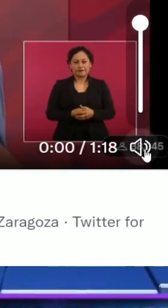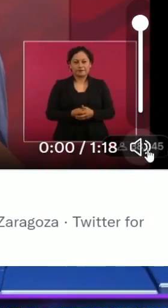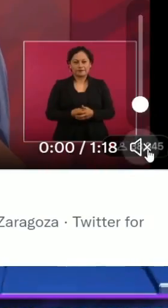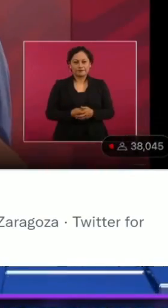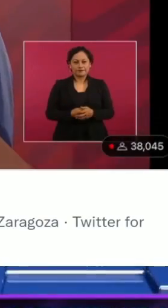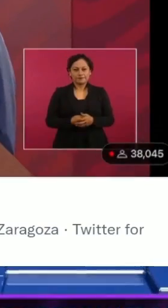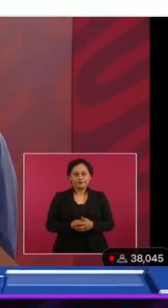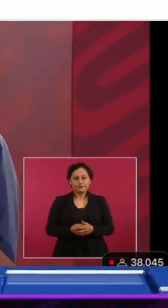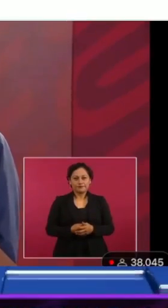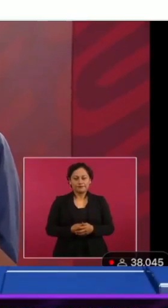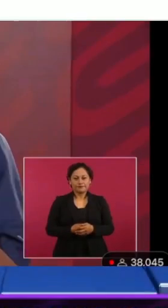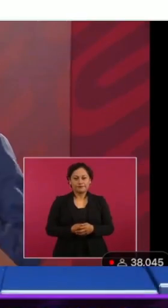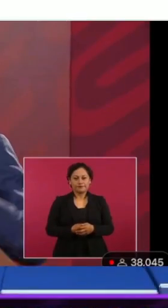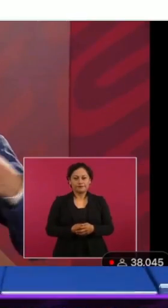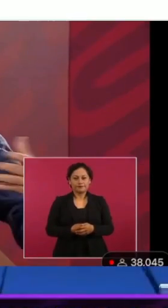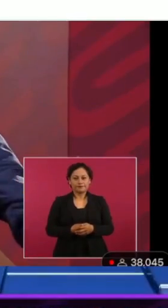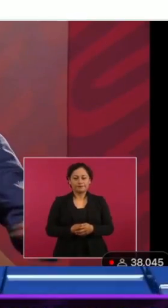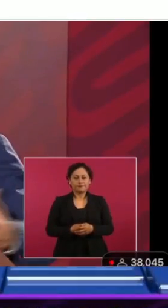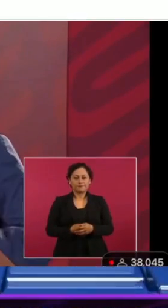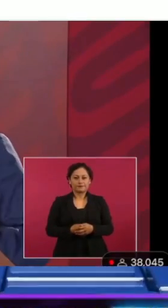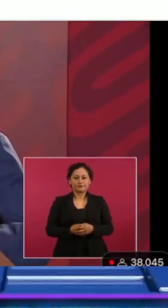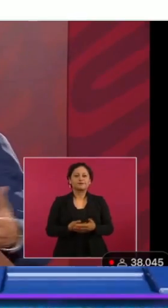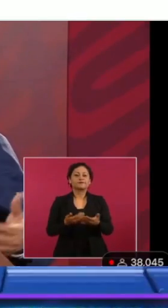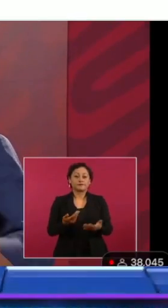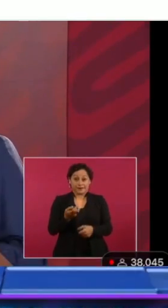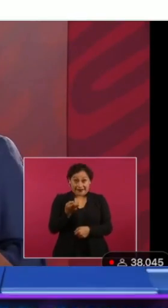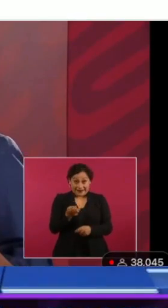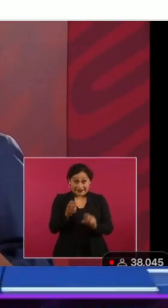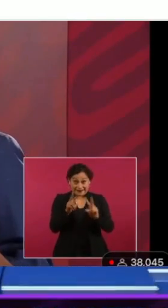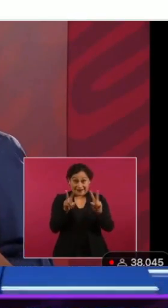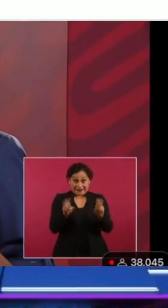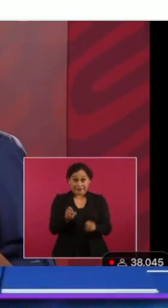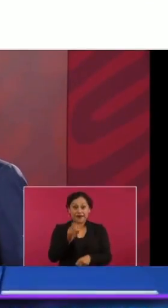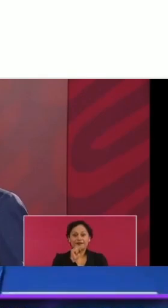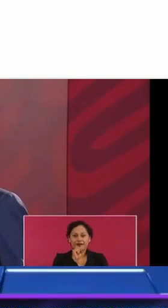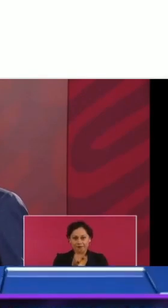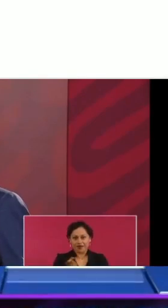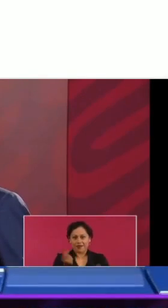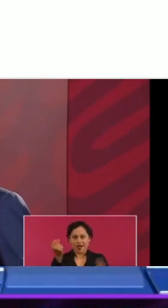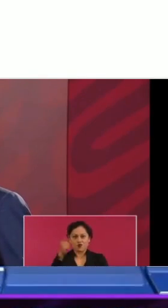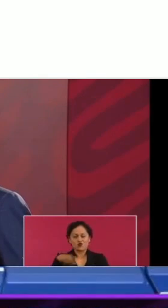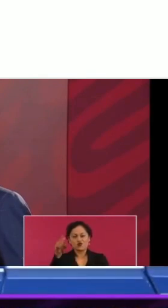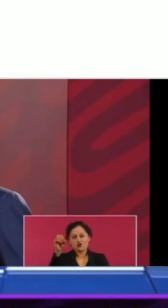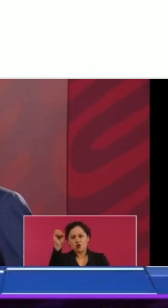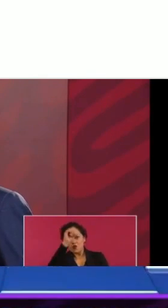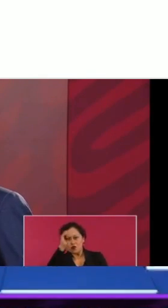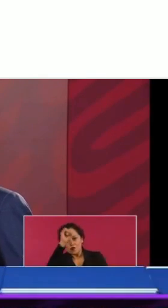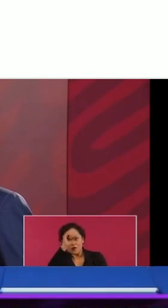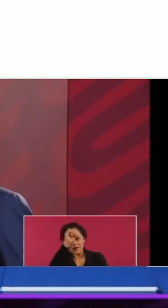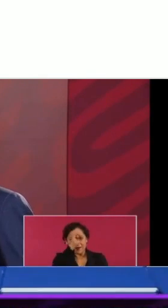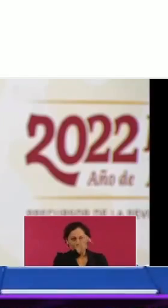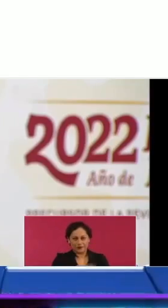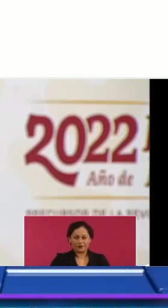día de ayer de el Grupo Firme en el Zócalo capitalino desde el Zócalo Pues sí se puede ver